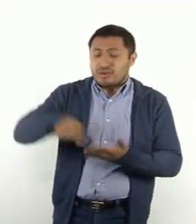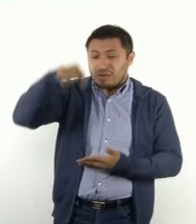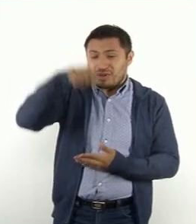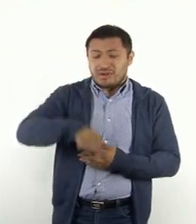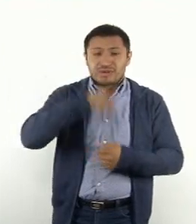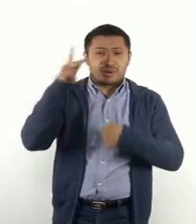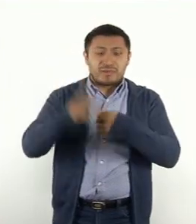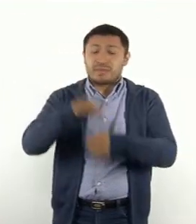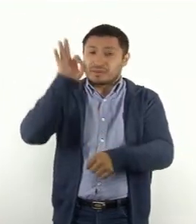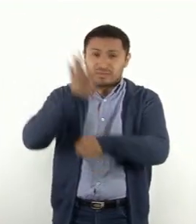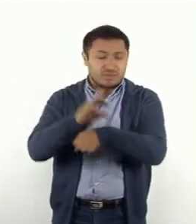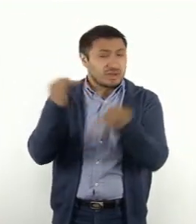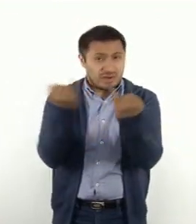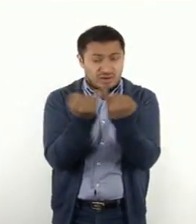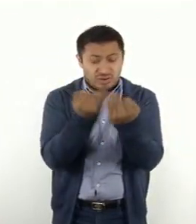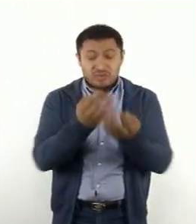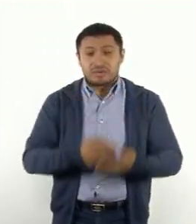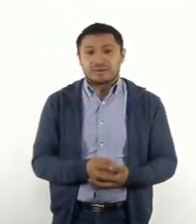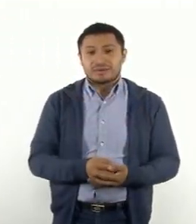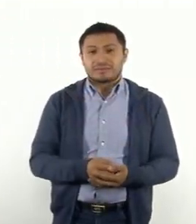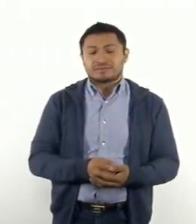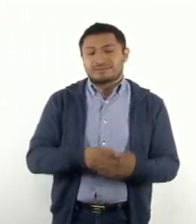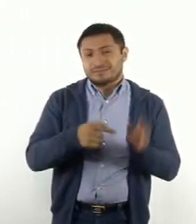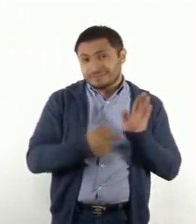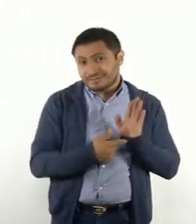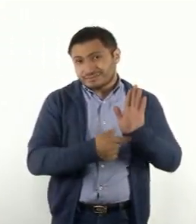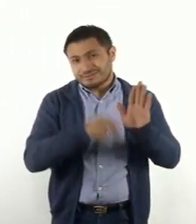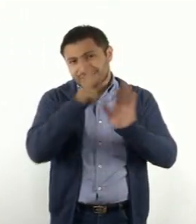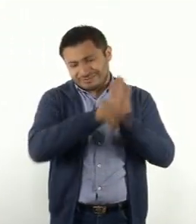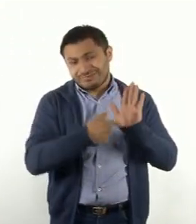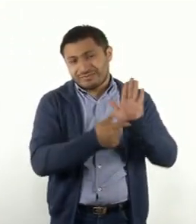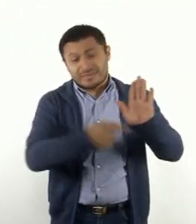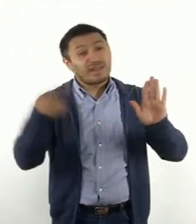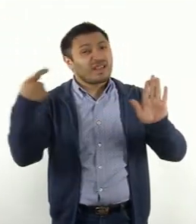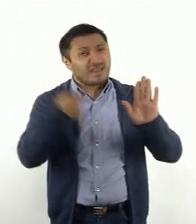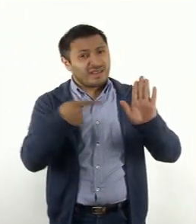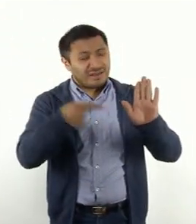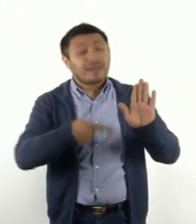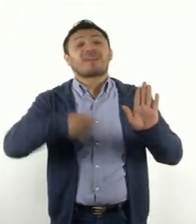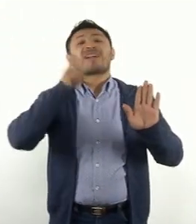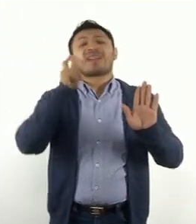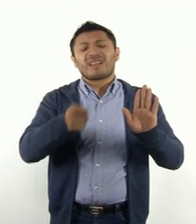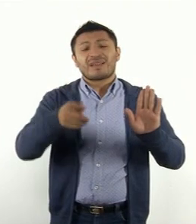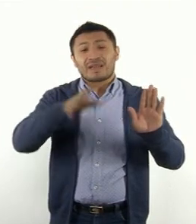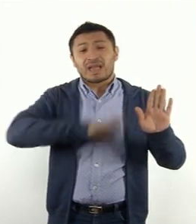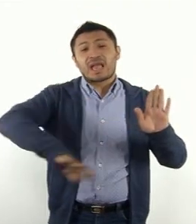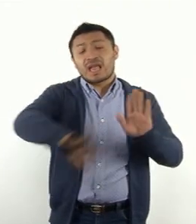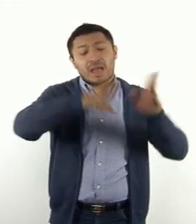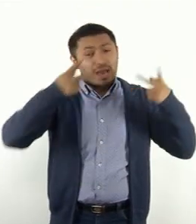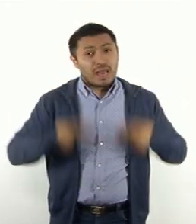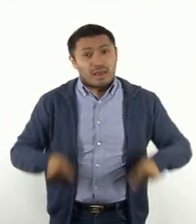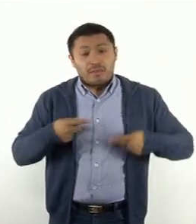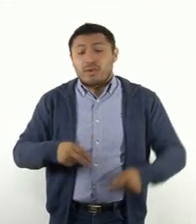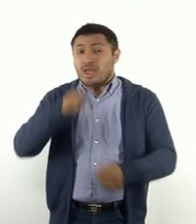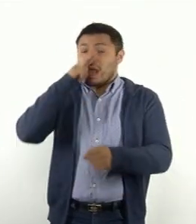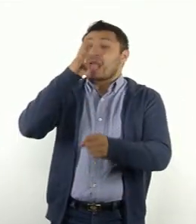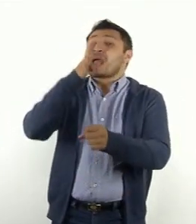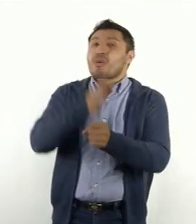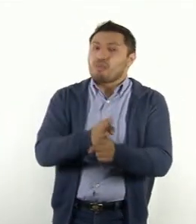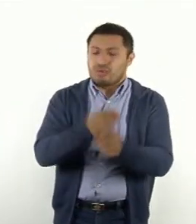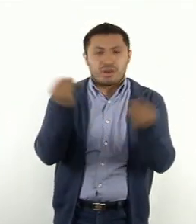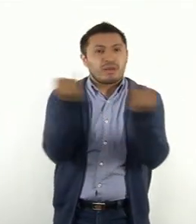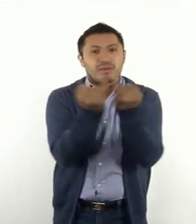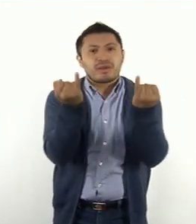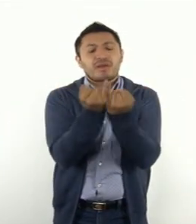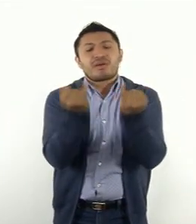país. Según lo expuesto en el video, la ciudadanía es la responsable, al igual que